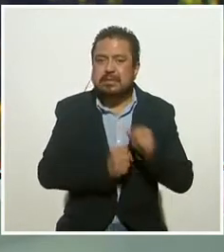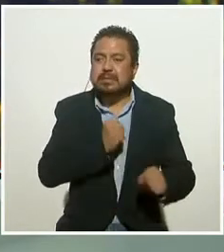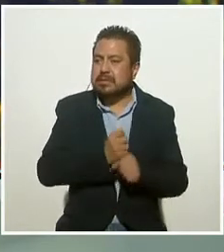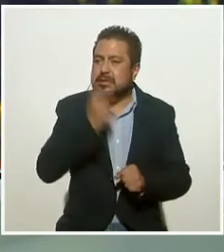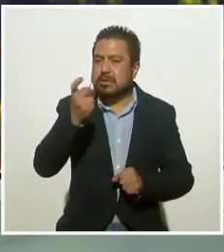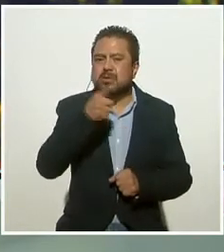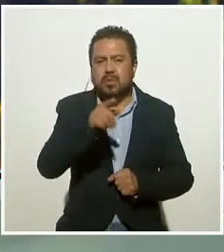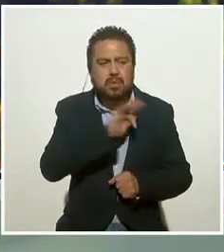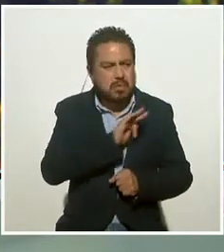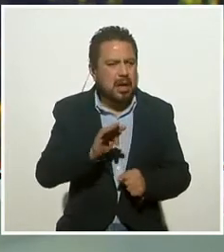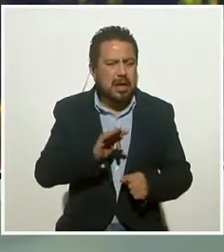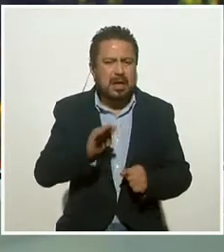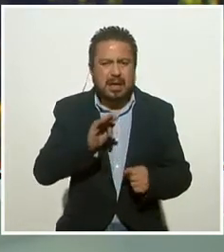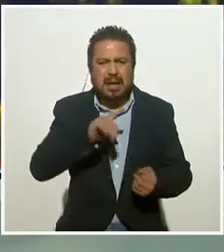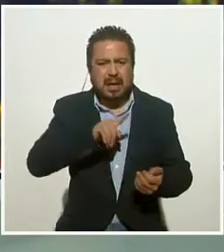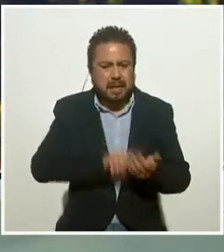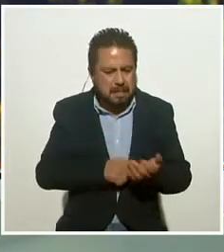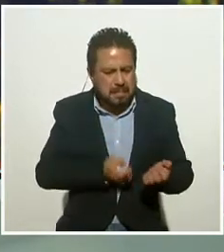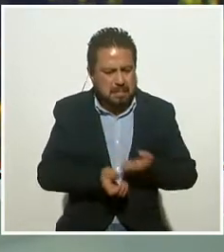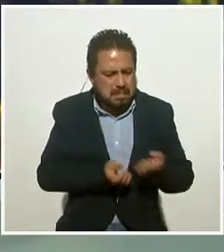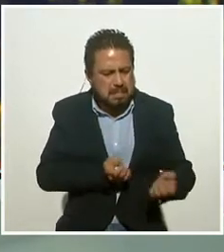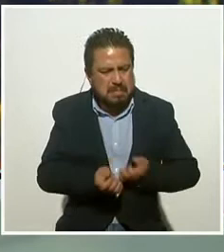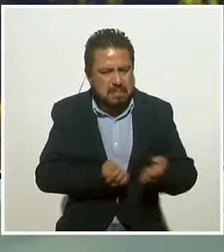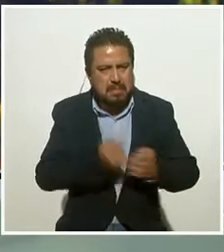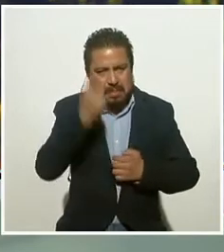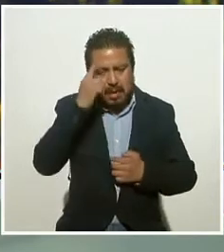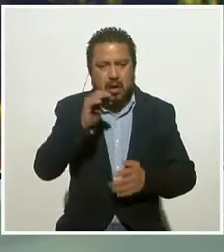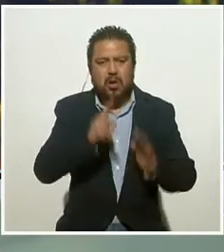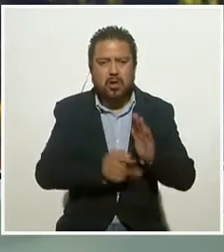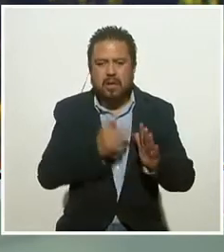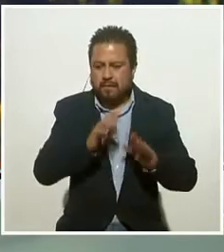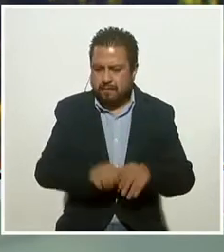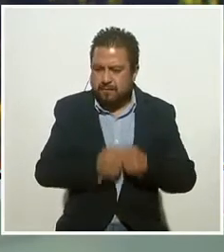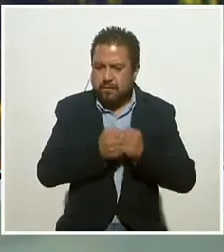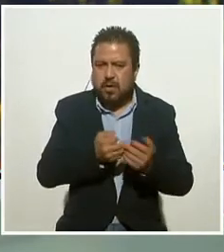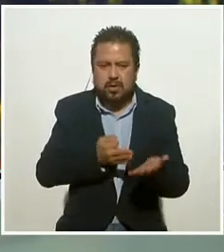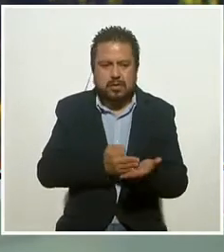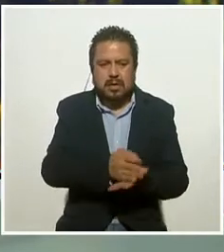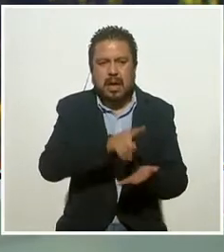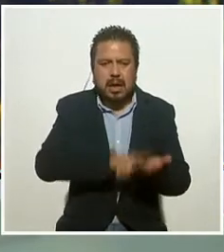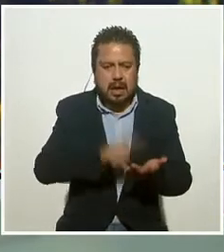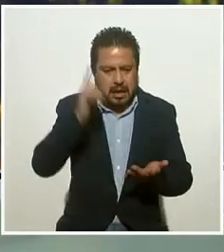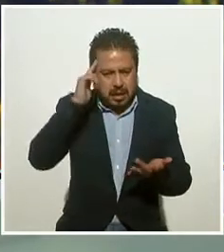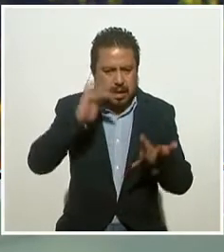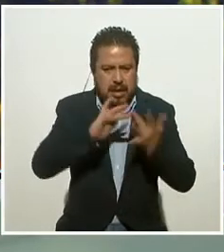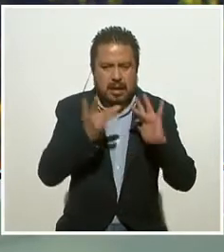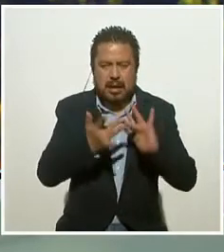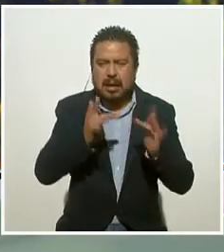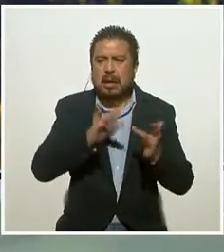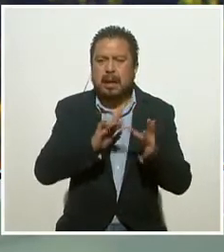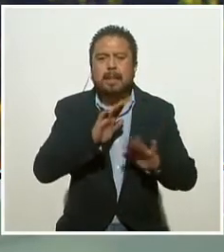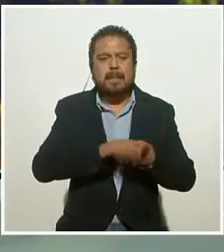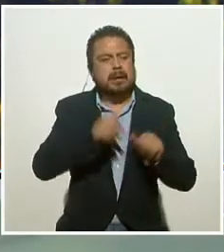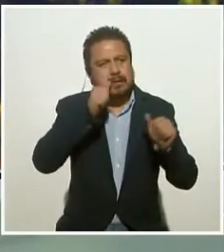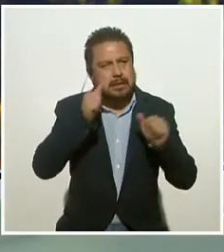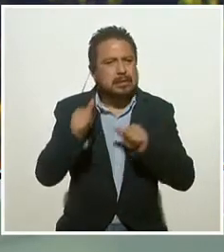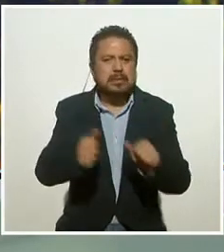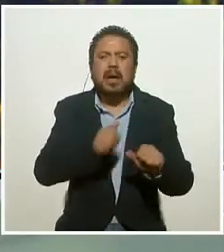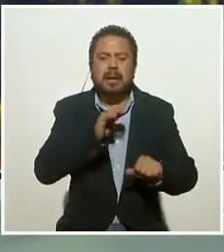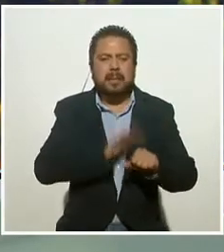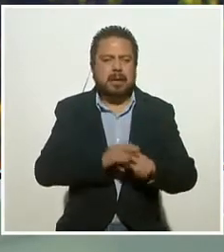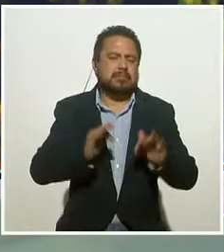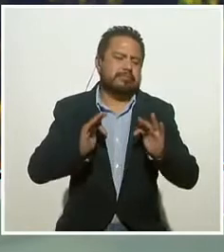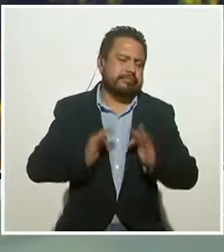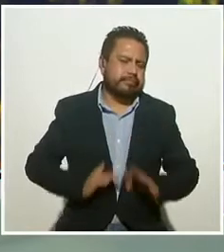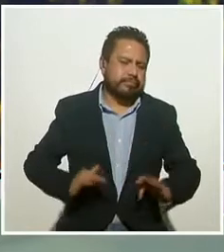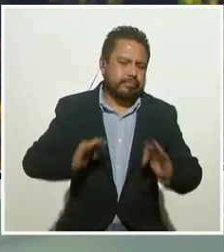te puedes realmente entrenar para volver a fortalecer caminos neuronales y volverte más atento, más